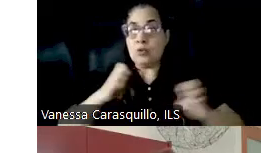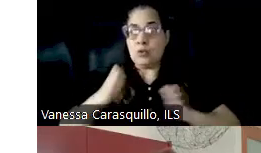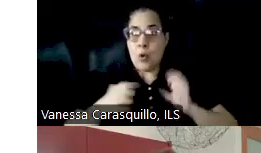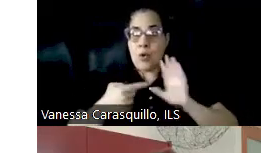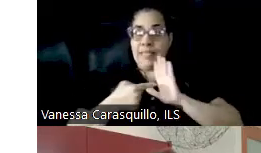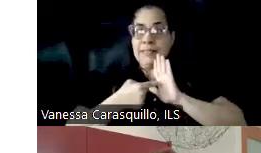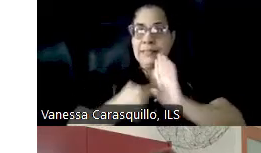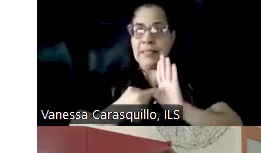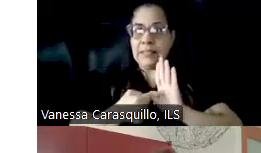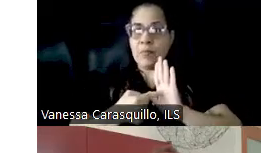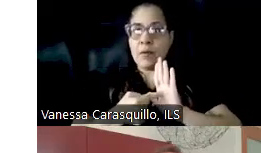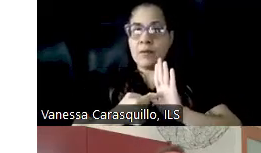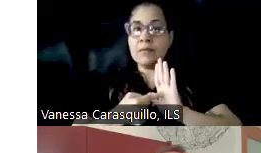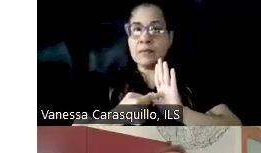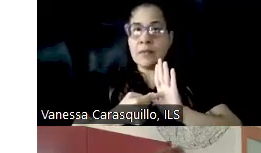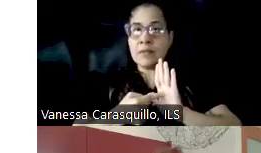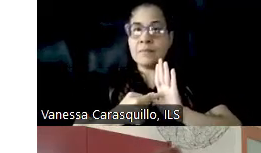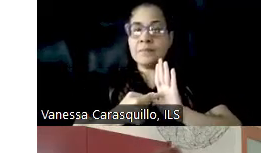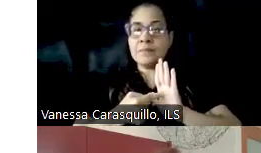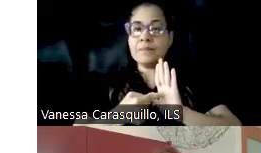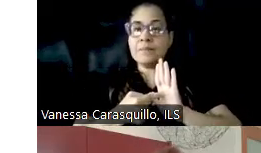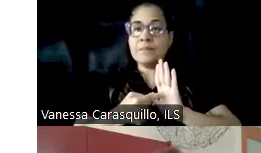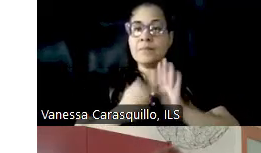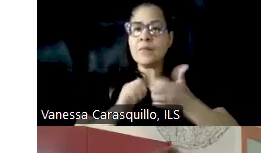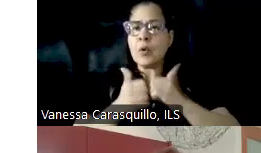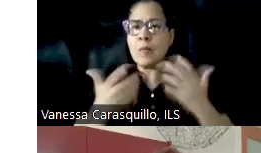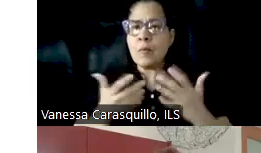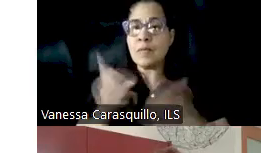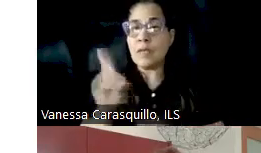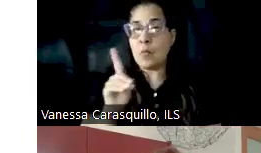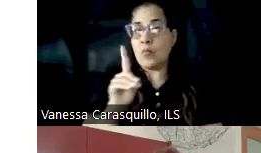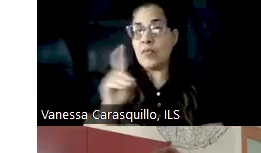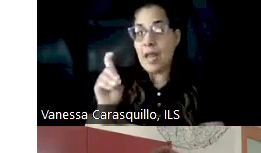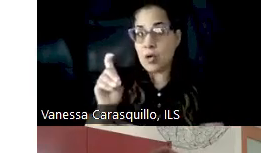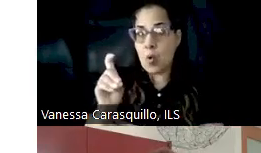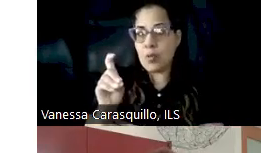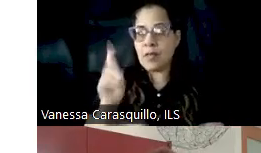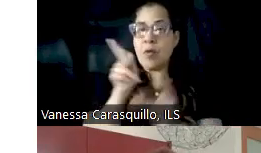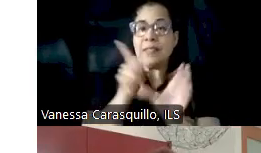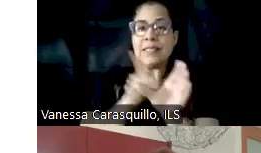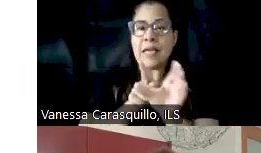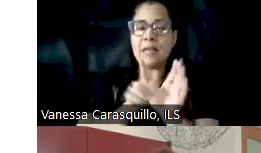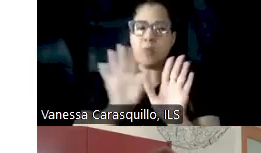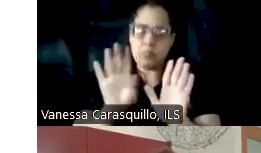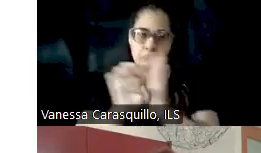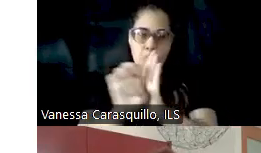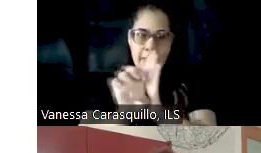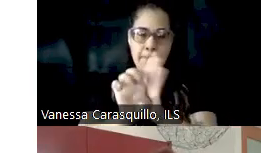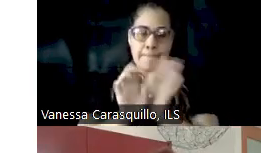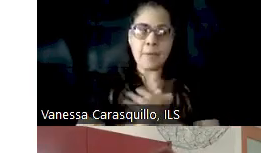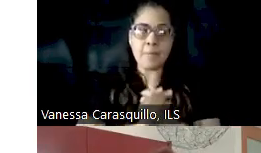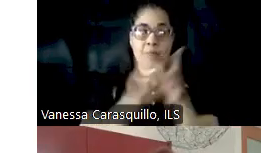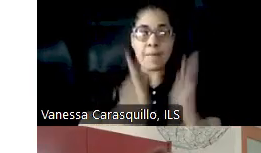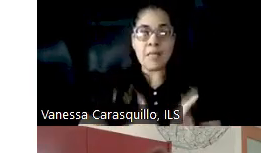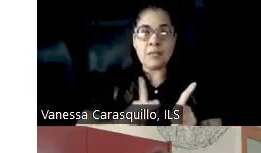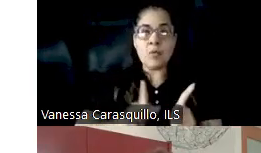incluso a presentarse y manifestarse como un diagnóstico psiquiátrico. Por ejemplo, una persona con una